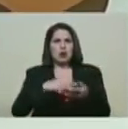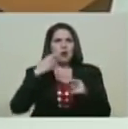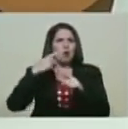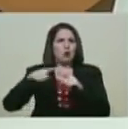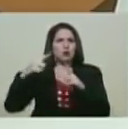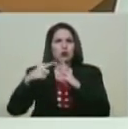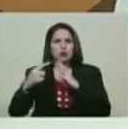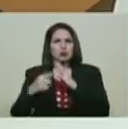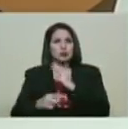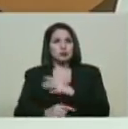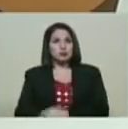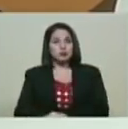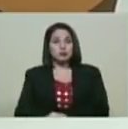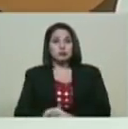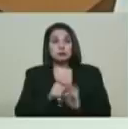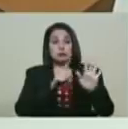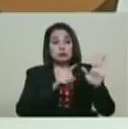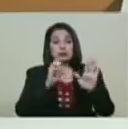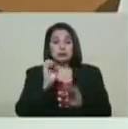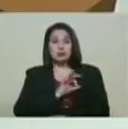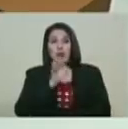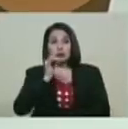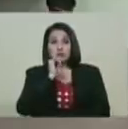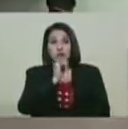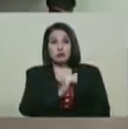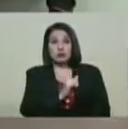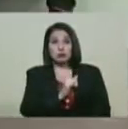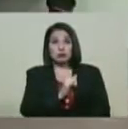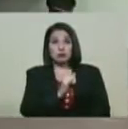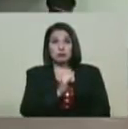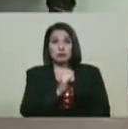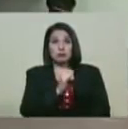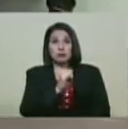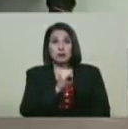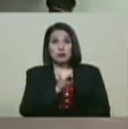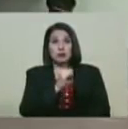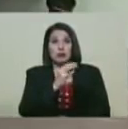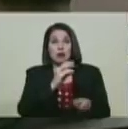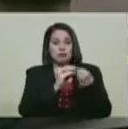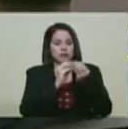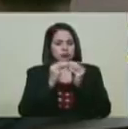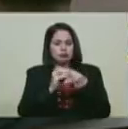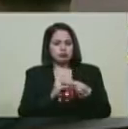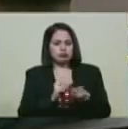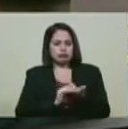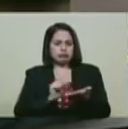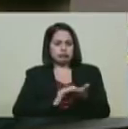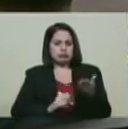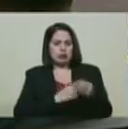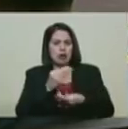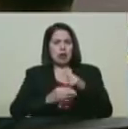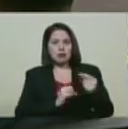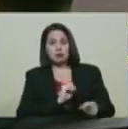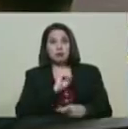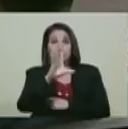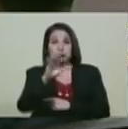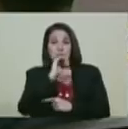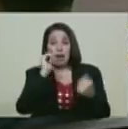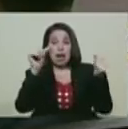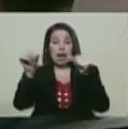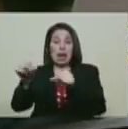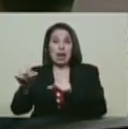News. Aquí está, 60% de noticias. Generan la noticia, generan el reporte como una guerra